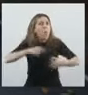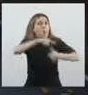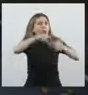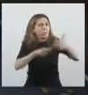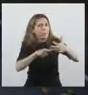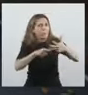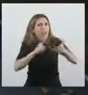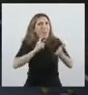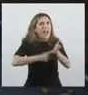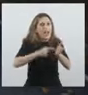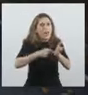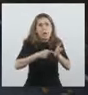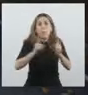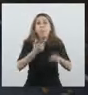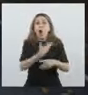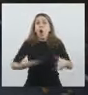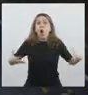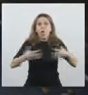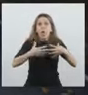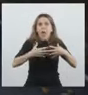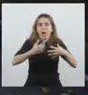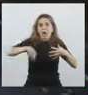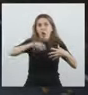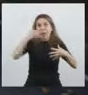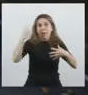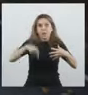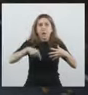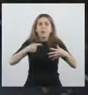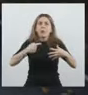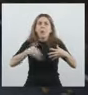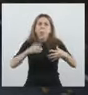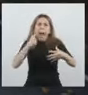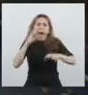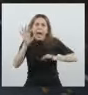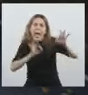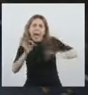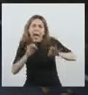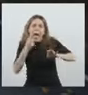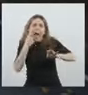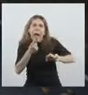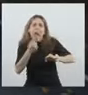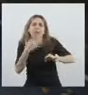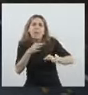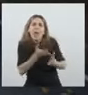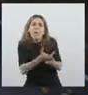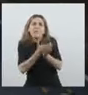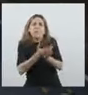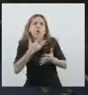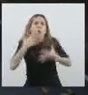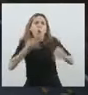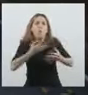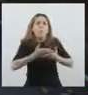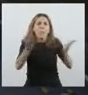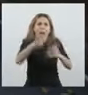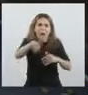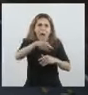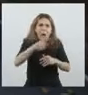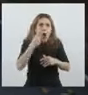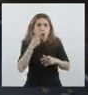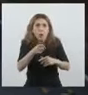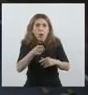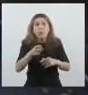Nacional evaluará cuidadosamente la correcta implementación de las medidas. Estamos en